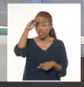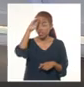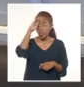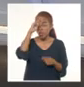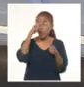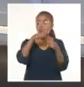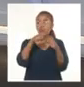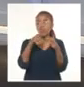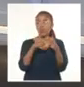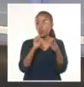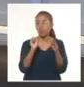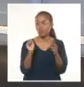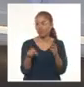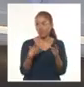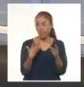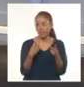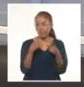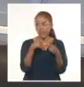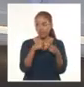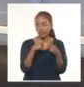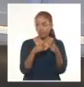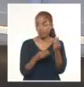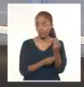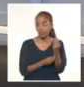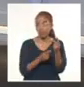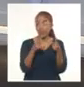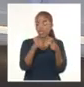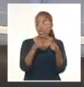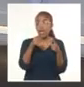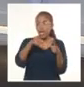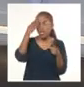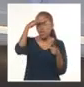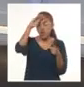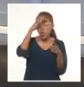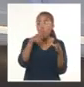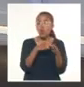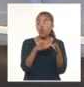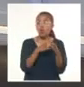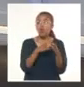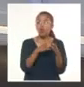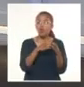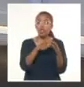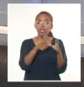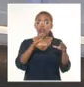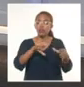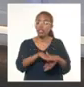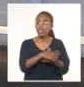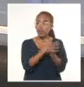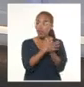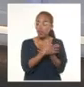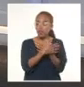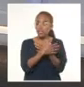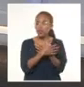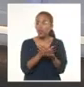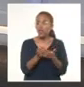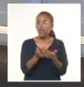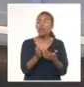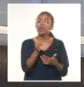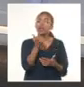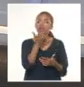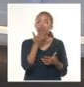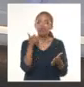grandes mentiras. La primera, que en Cuba un grupo de diplomáticos estadounidenses sufrieron un ataque acústico, así lo